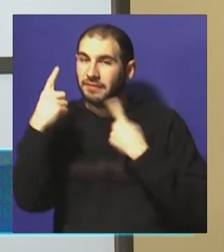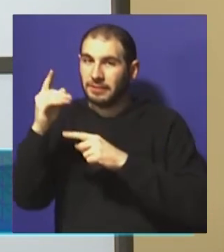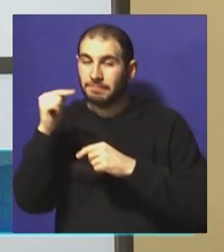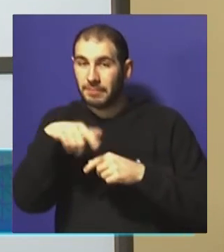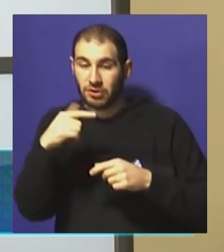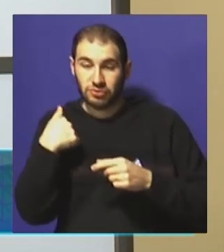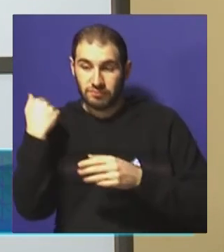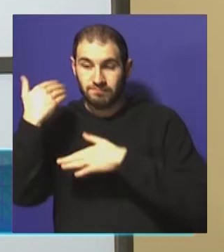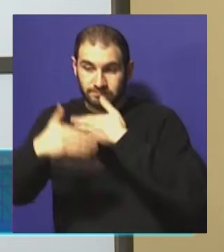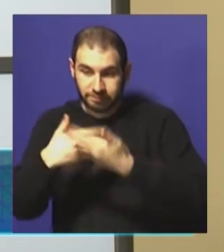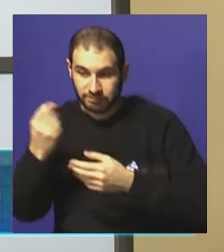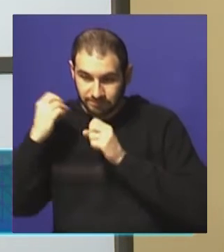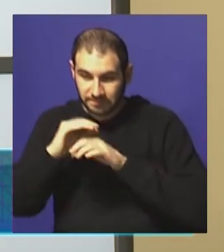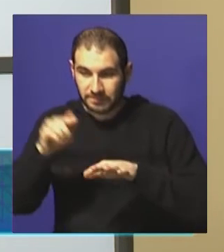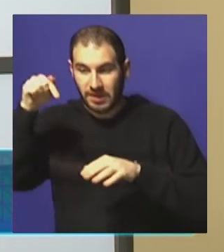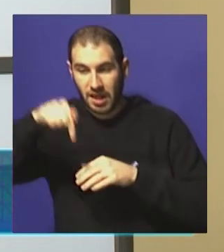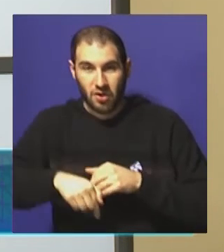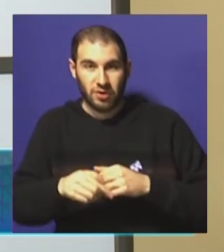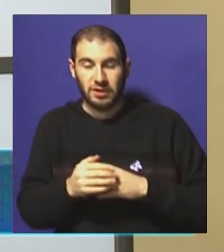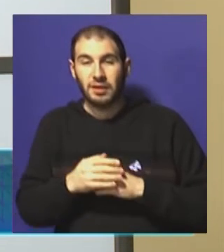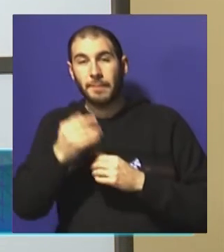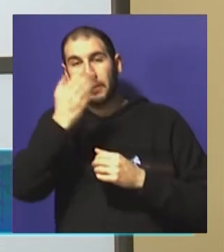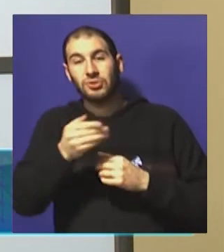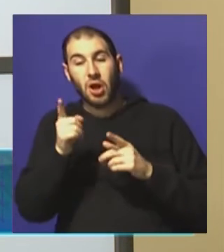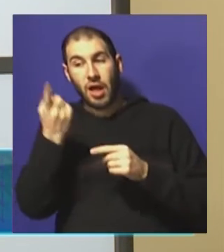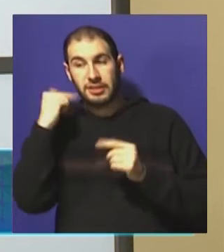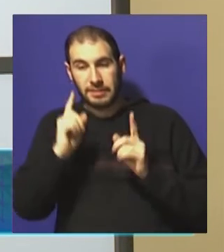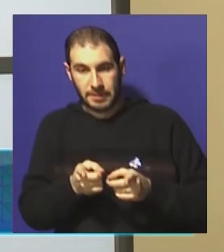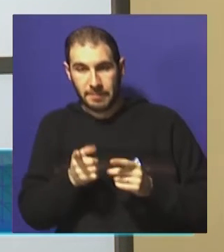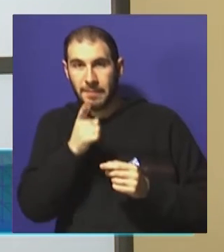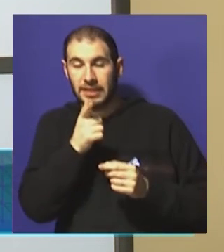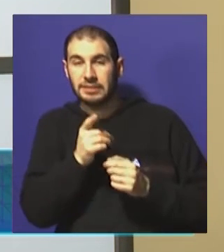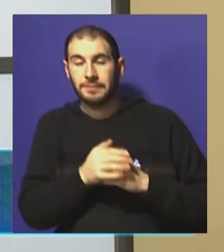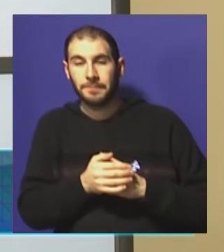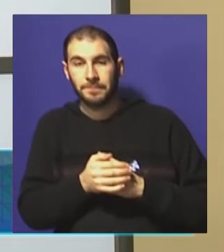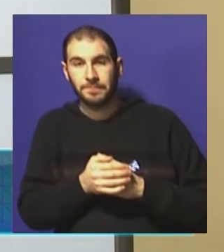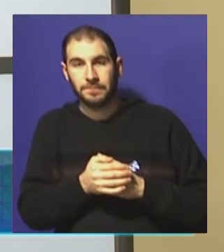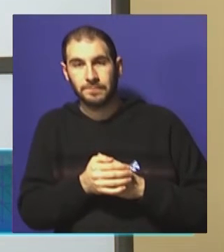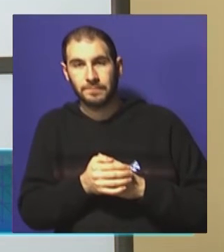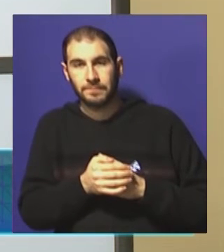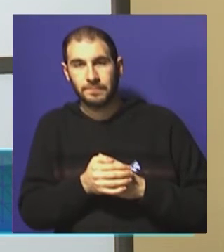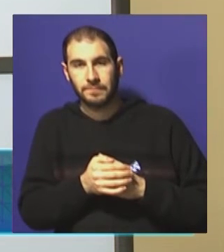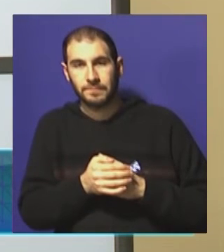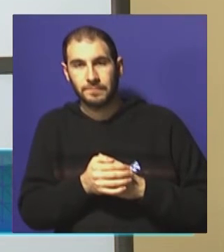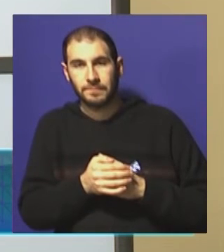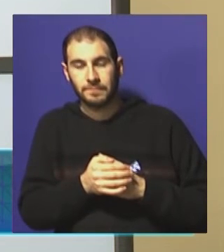somos producto de esa sociedad y de esos hombres también. Yo creo que el